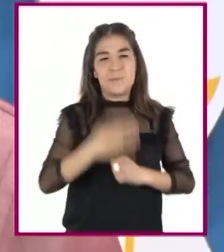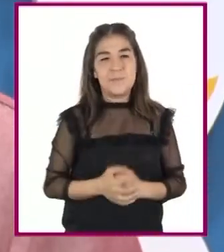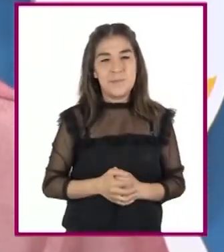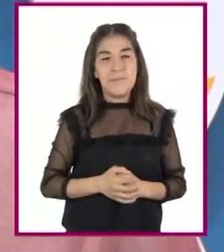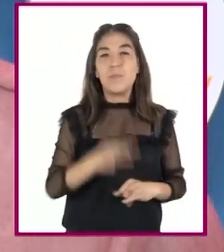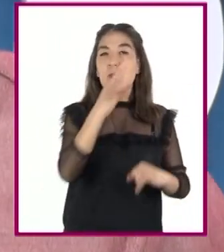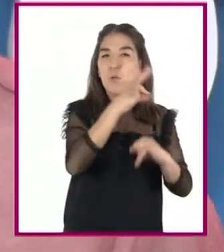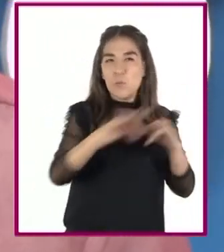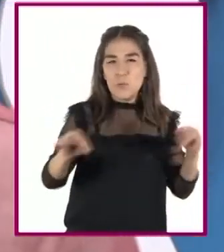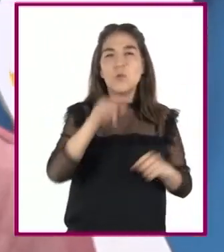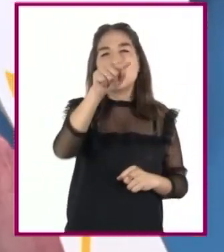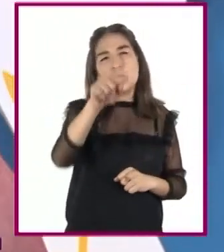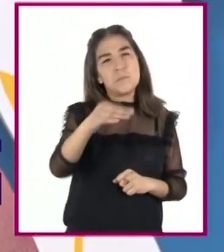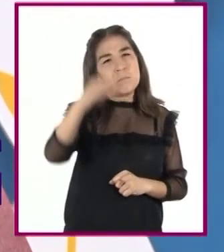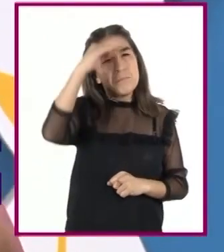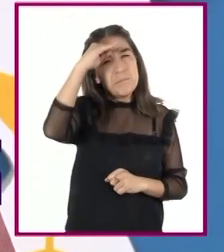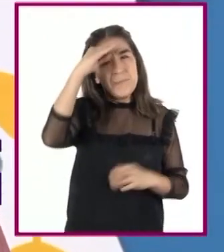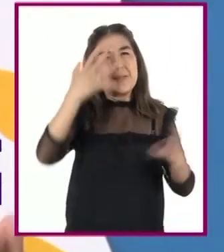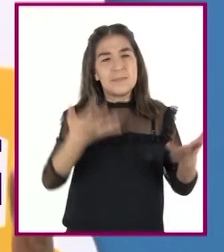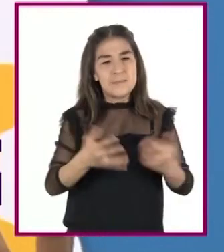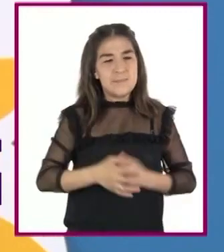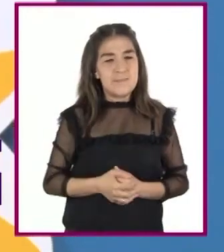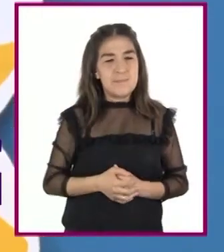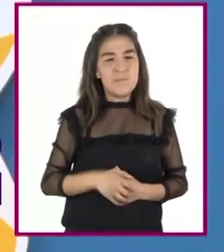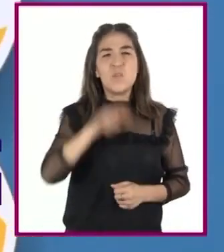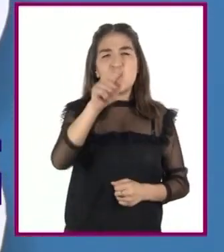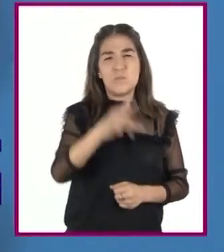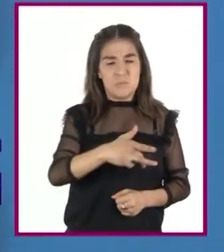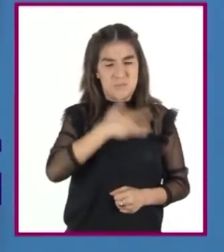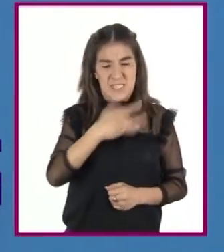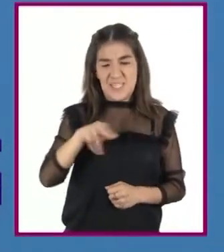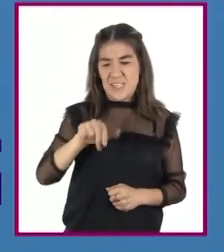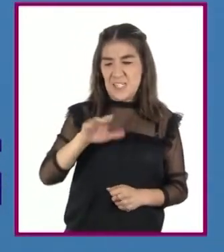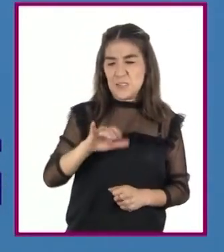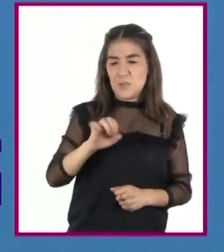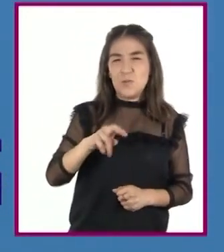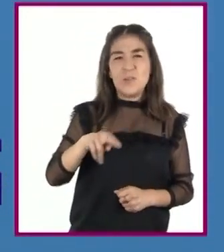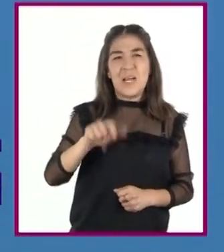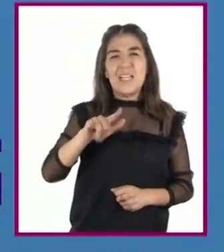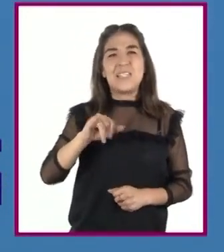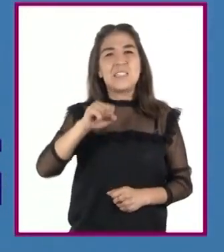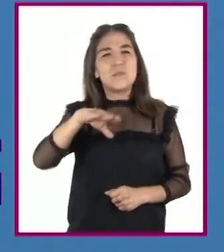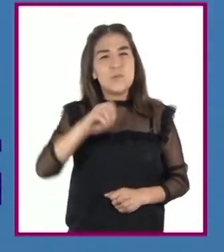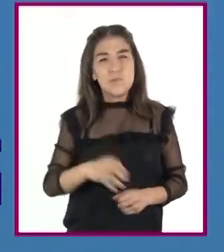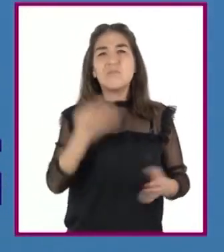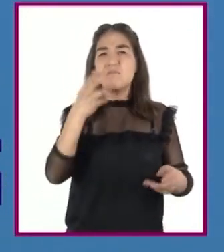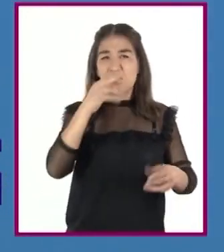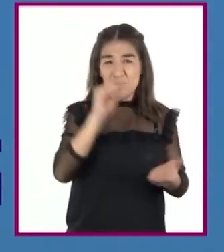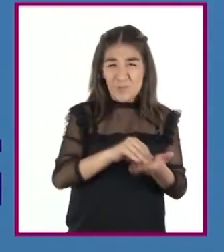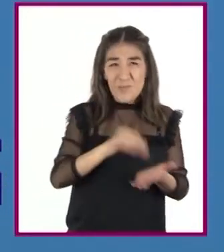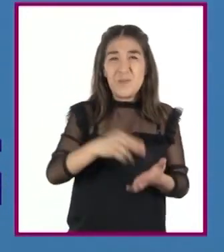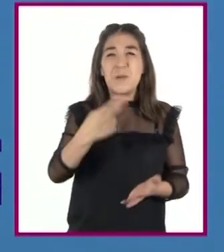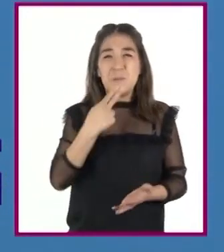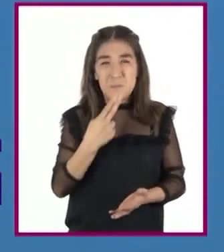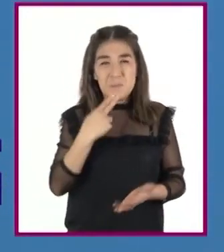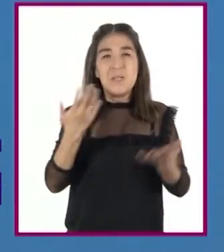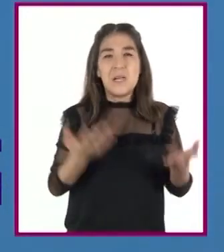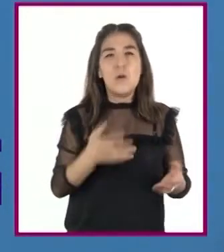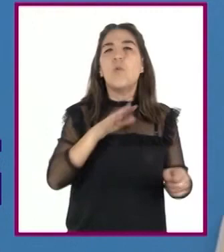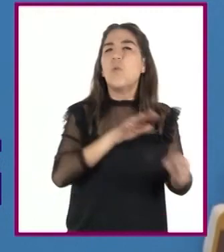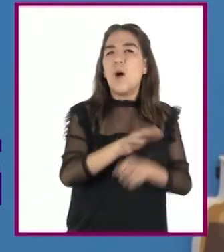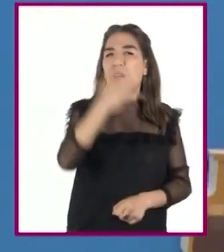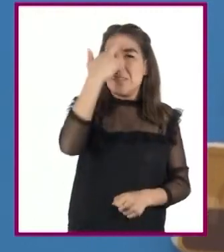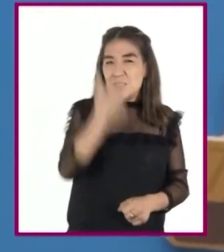Finalmente, reflexionen. ¿Consideran que el nacionalismo sea una práctica vigente y qué consecuencias puede